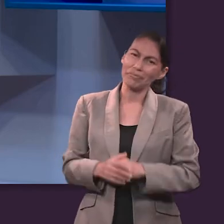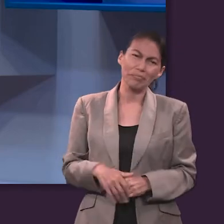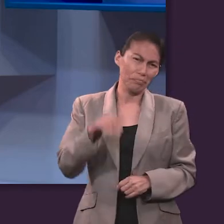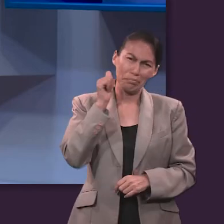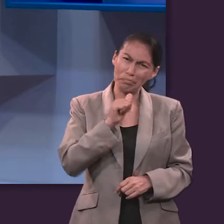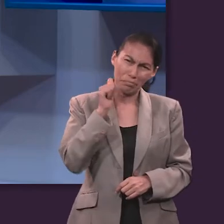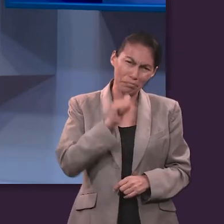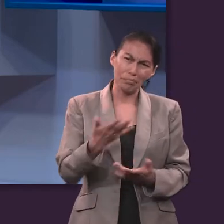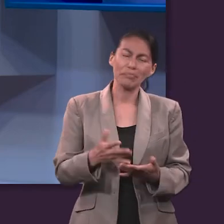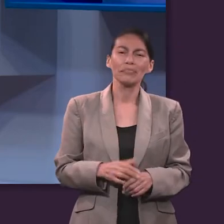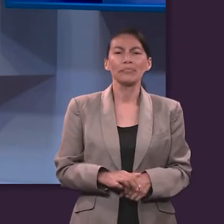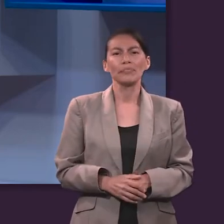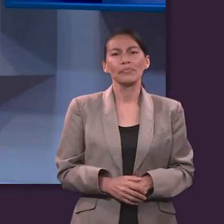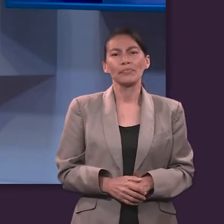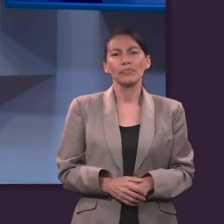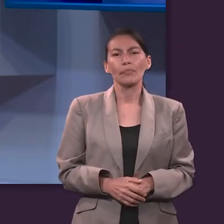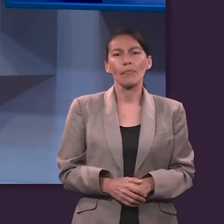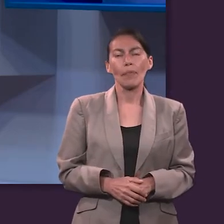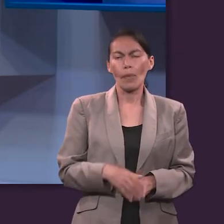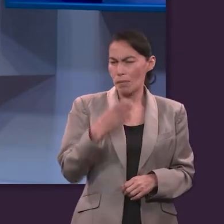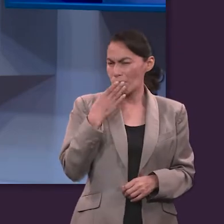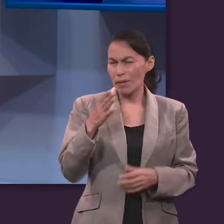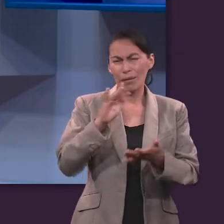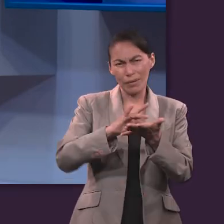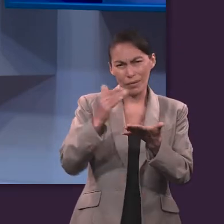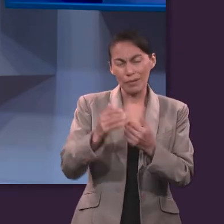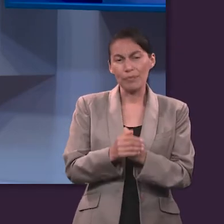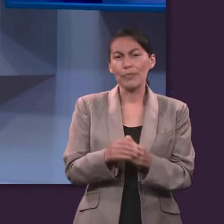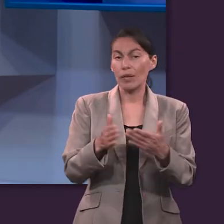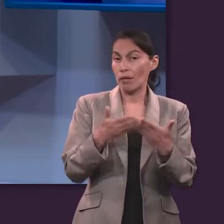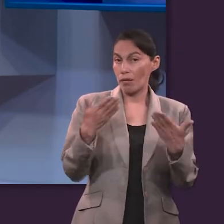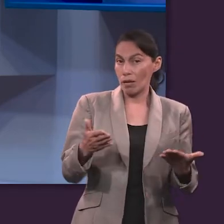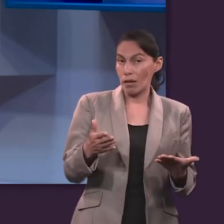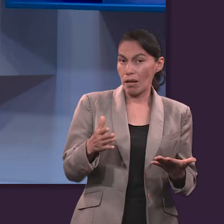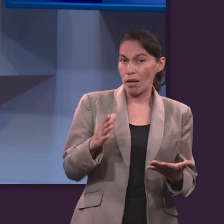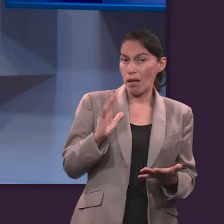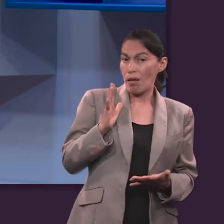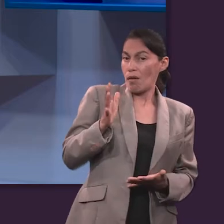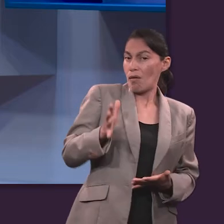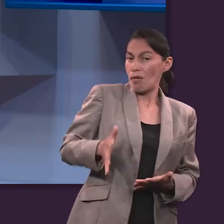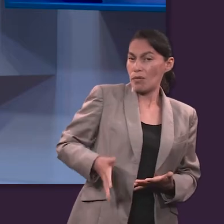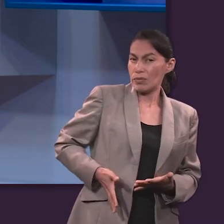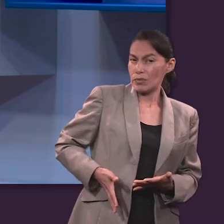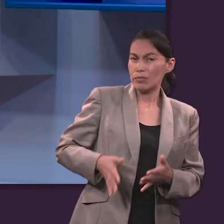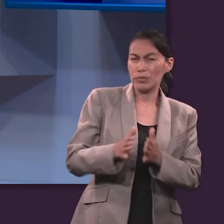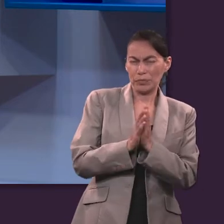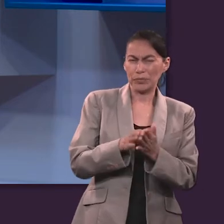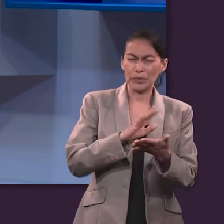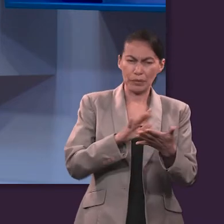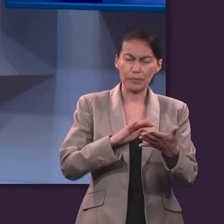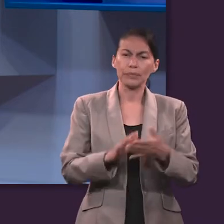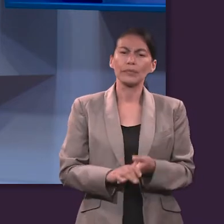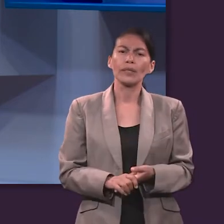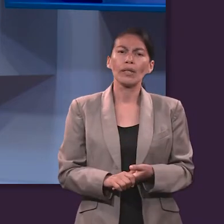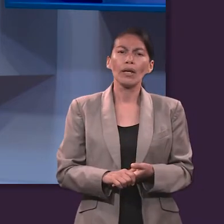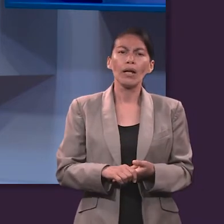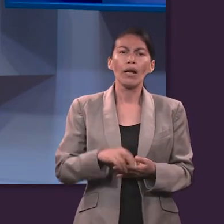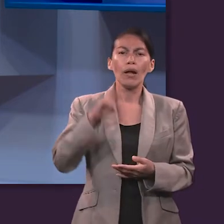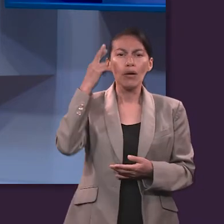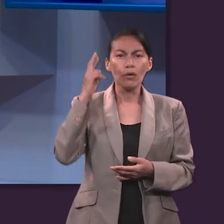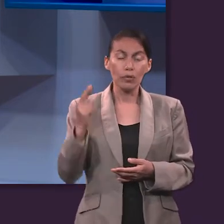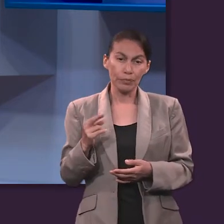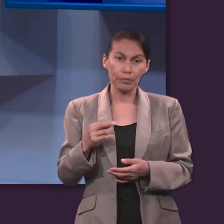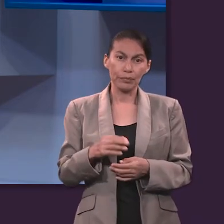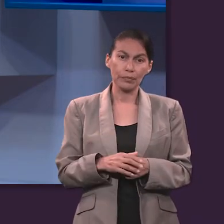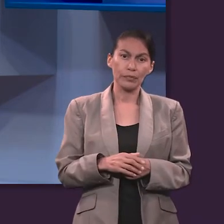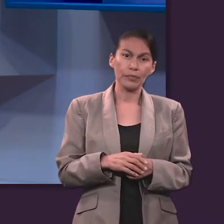continuando para hablar un poco sobre el precio del orgullo. Ruth, Isaías 14, versículos 12 al 15,